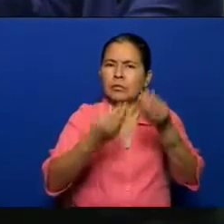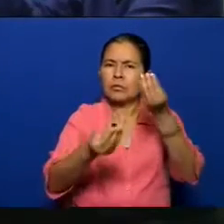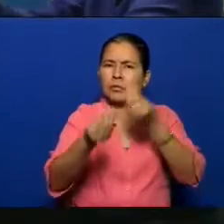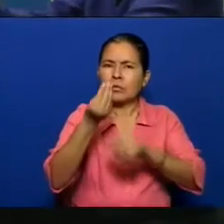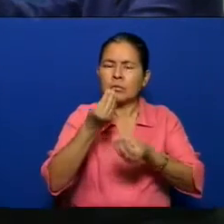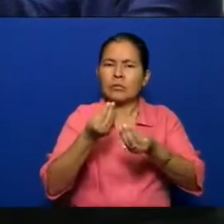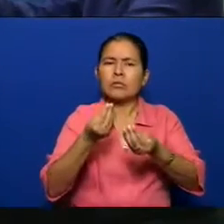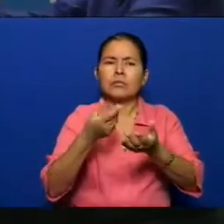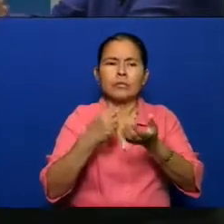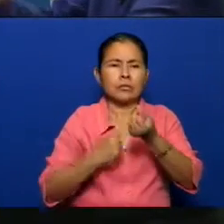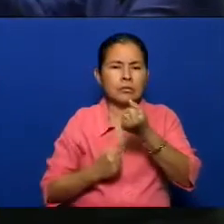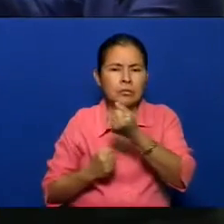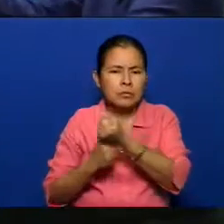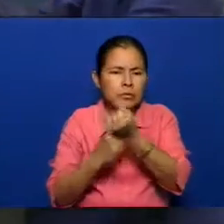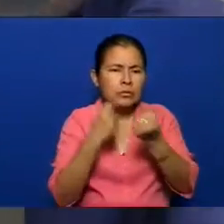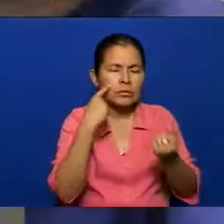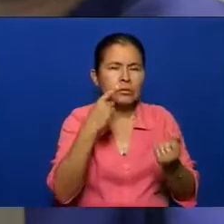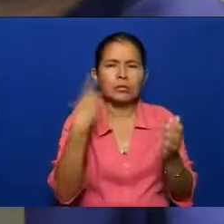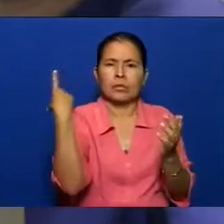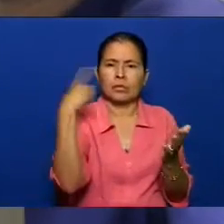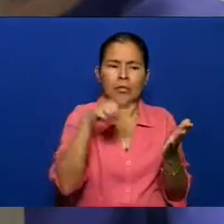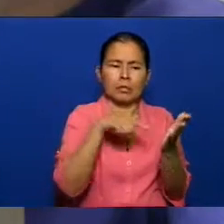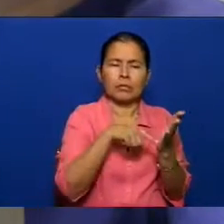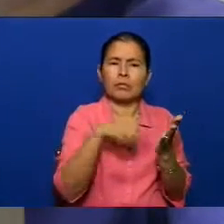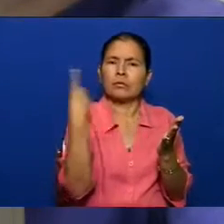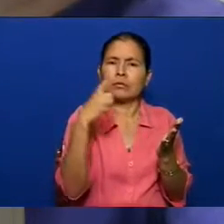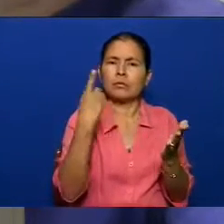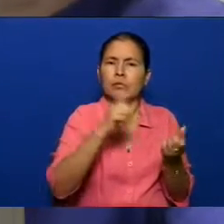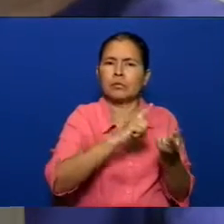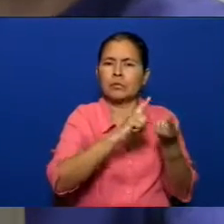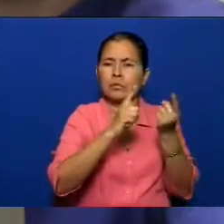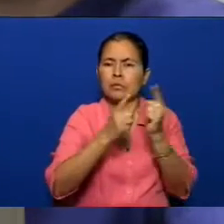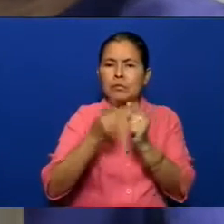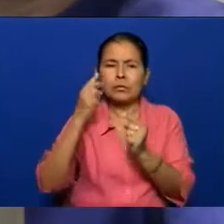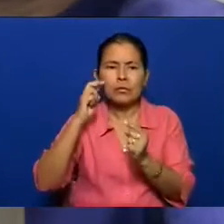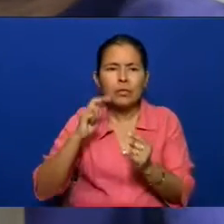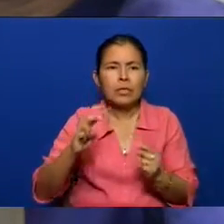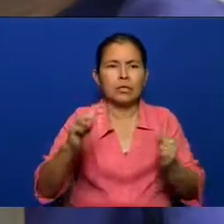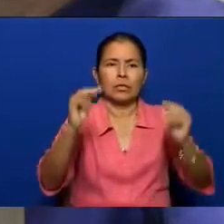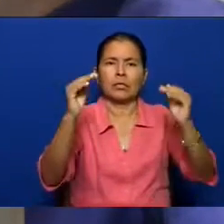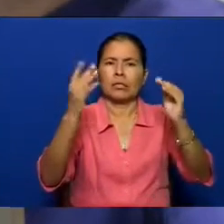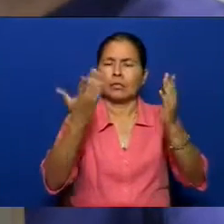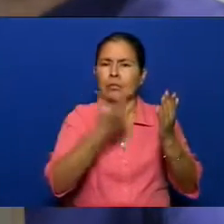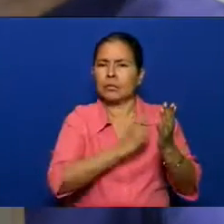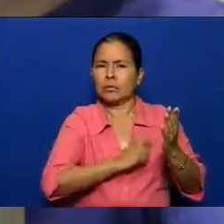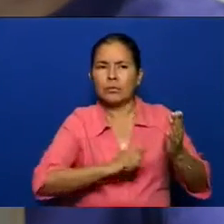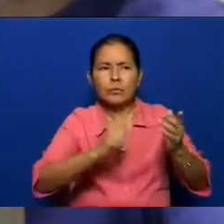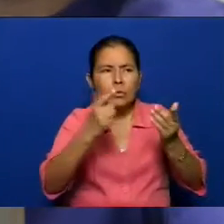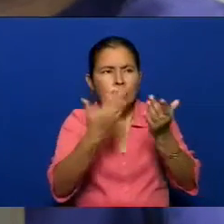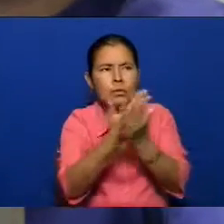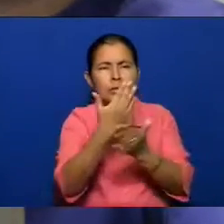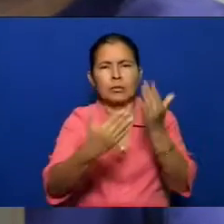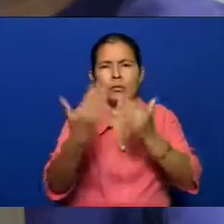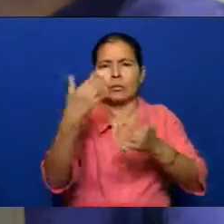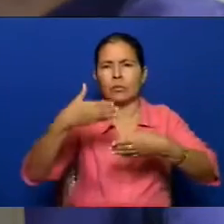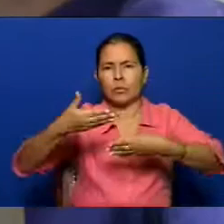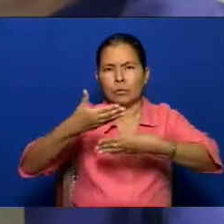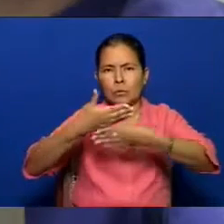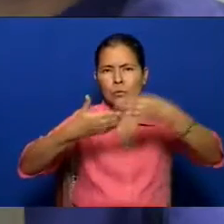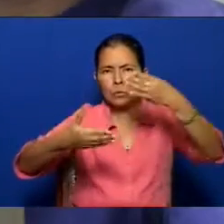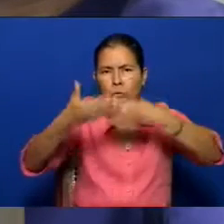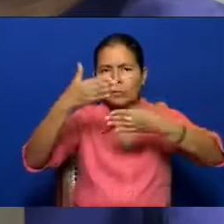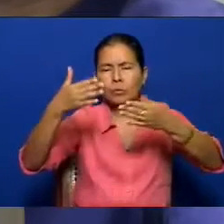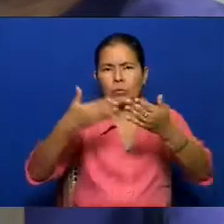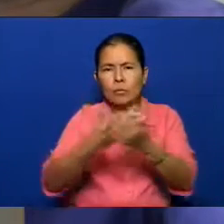económicos financieros para traducir esos derechos en reparar las escuelas, en construir nuevas escuelas,